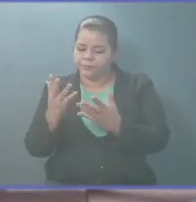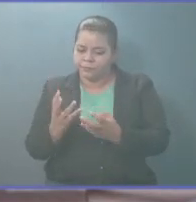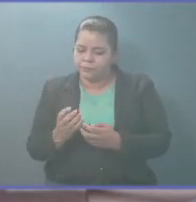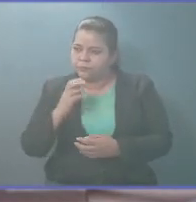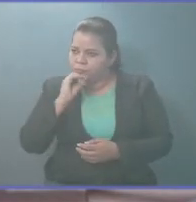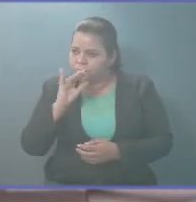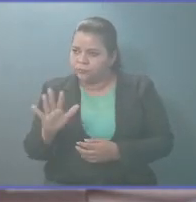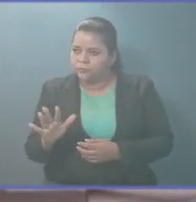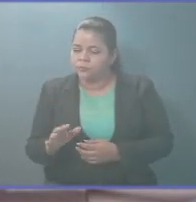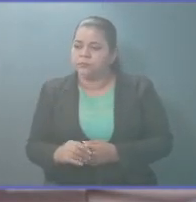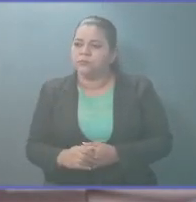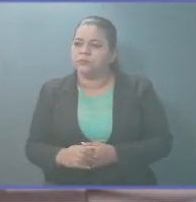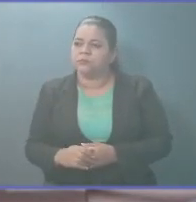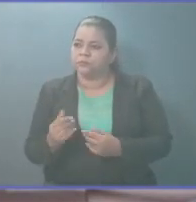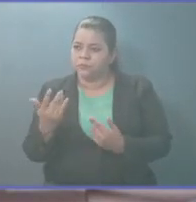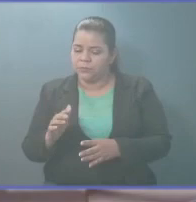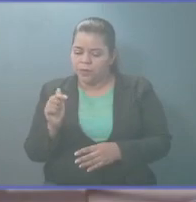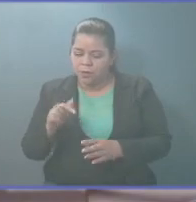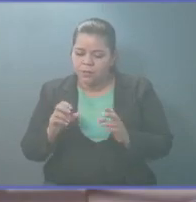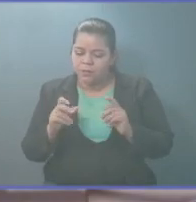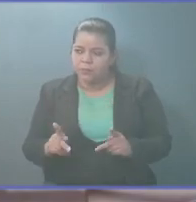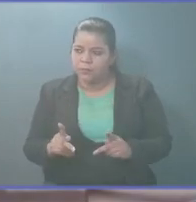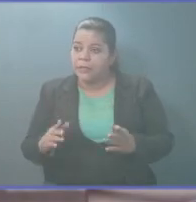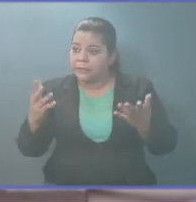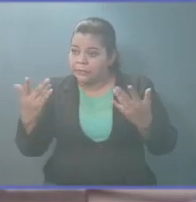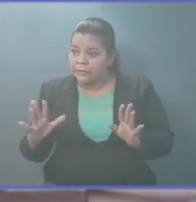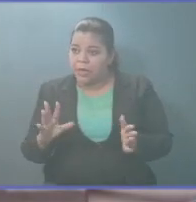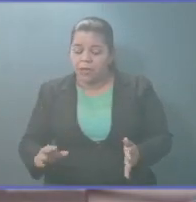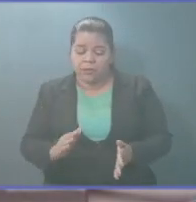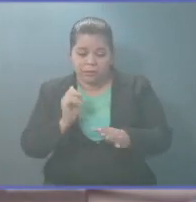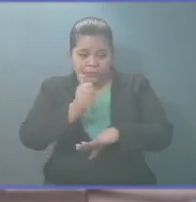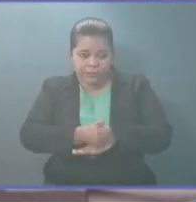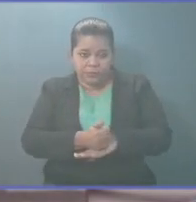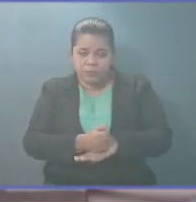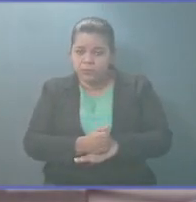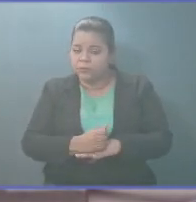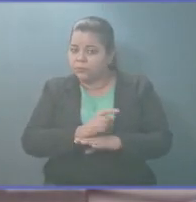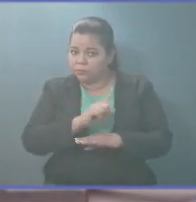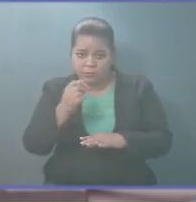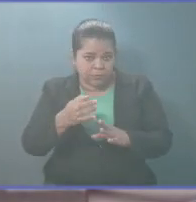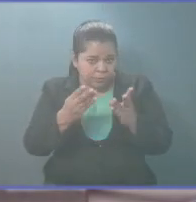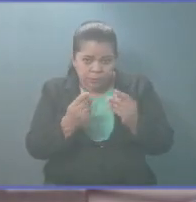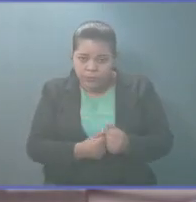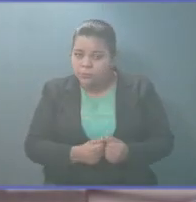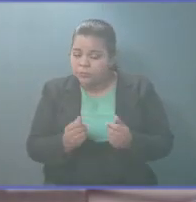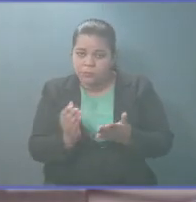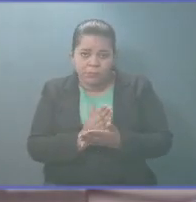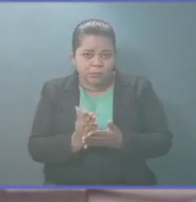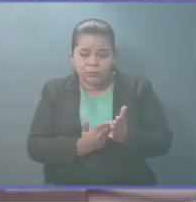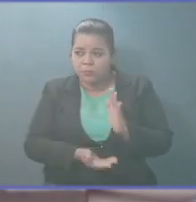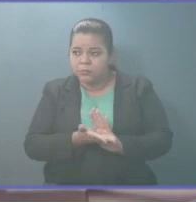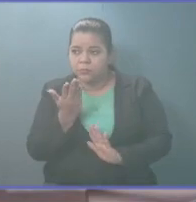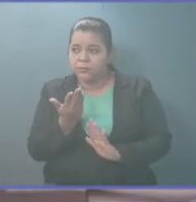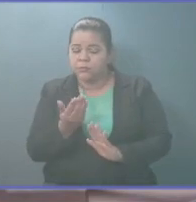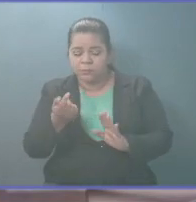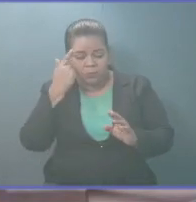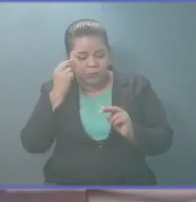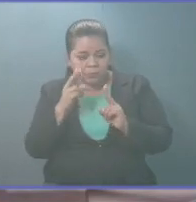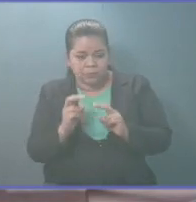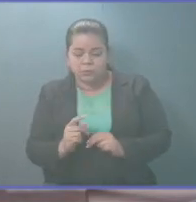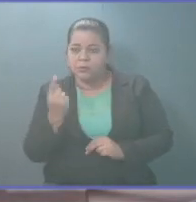logística es compleja, que la ejecución es que, mire, todo aquel que va a campaña territorial a ofrecerle